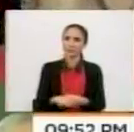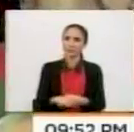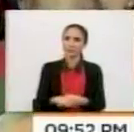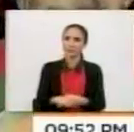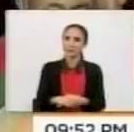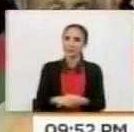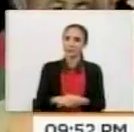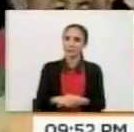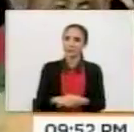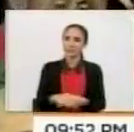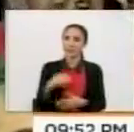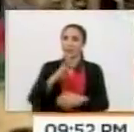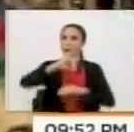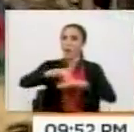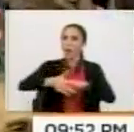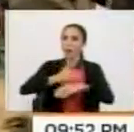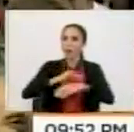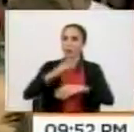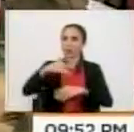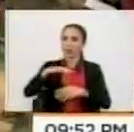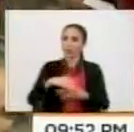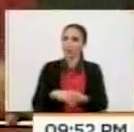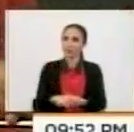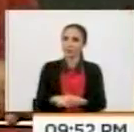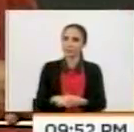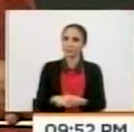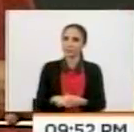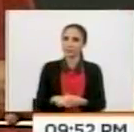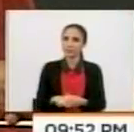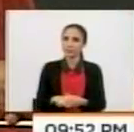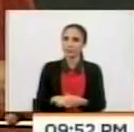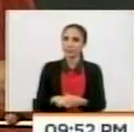Este es Jorge Rodríguez, otro éxito de Jorge.